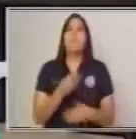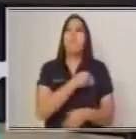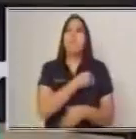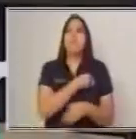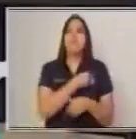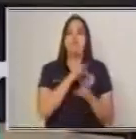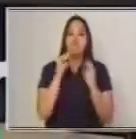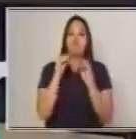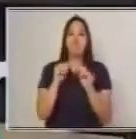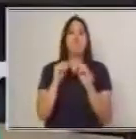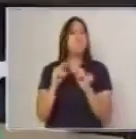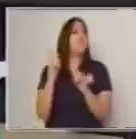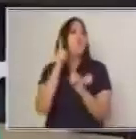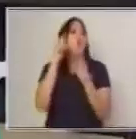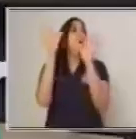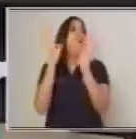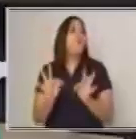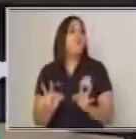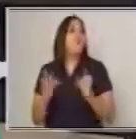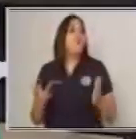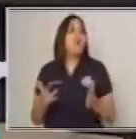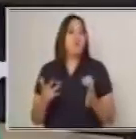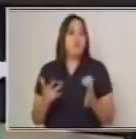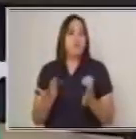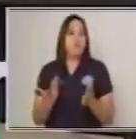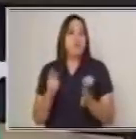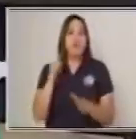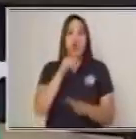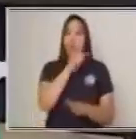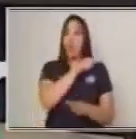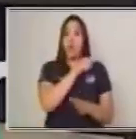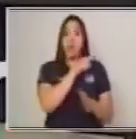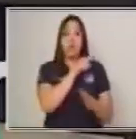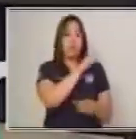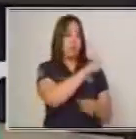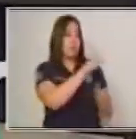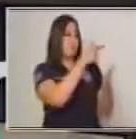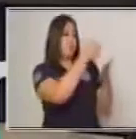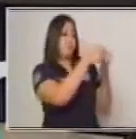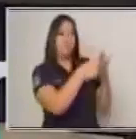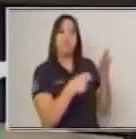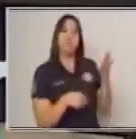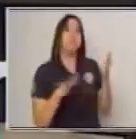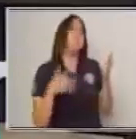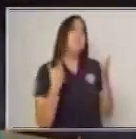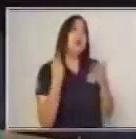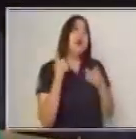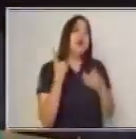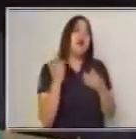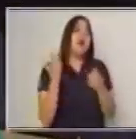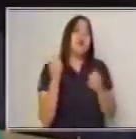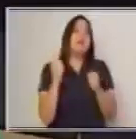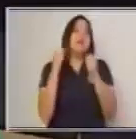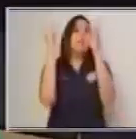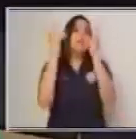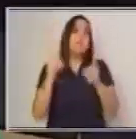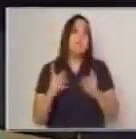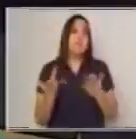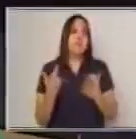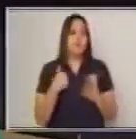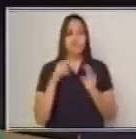una estrategia. Recuérdense que uno de nuestros pasos era hacer un diagrama. Quiero enseñarles una estrategia.